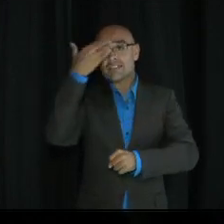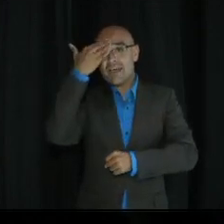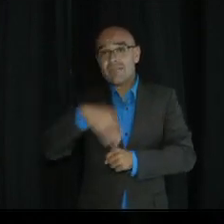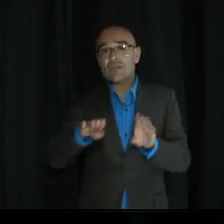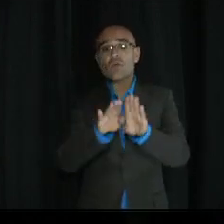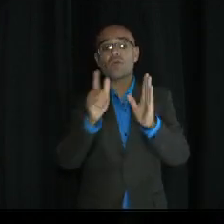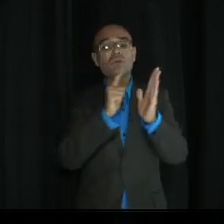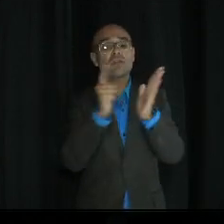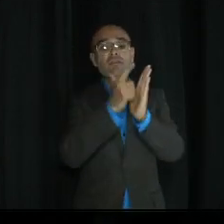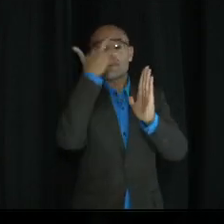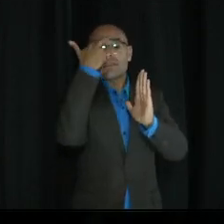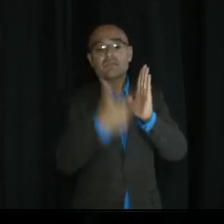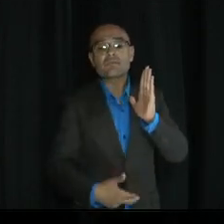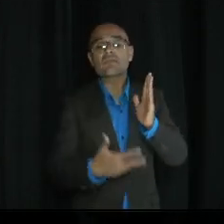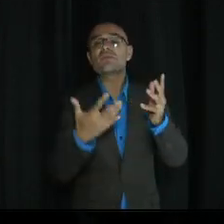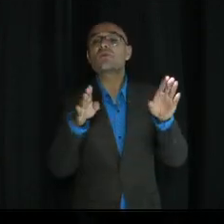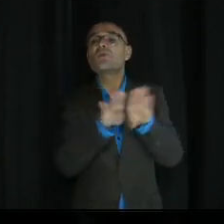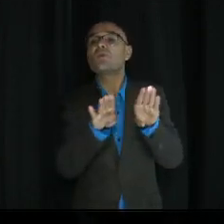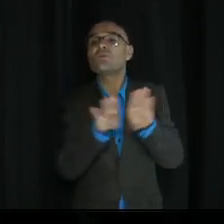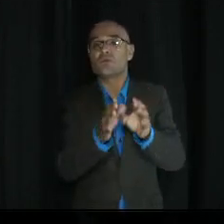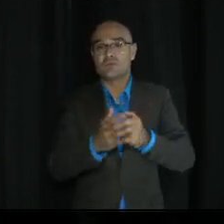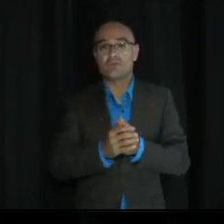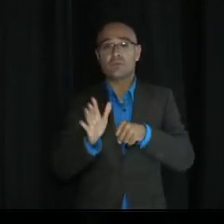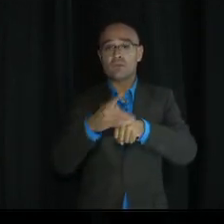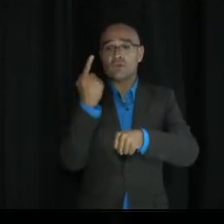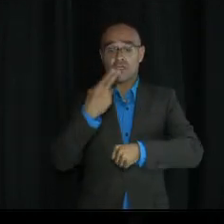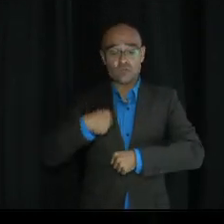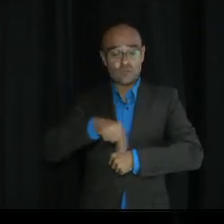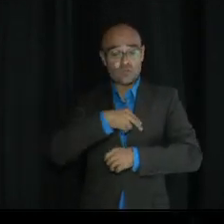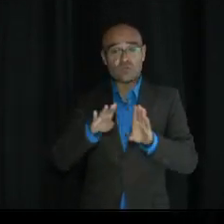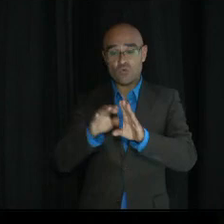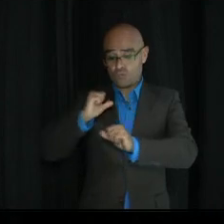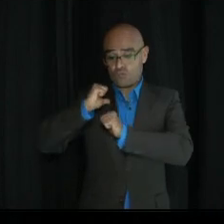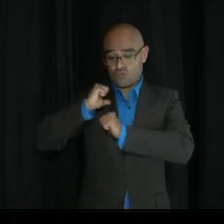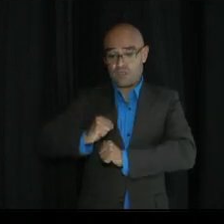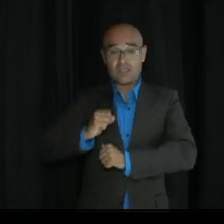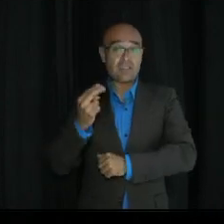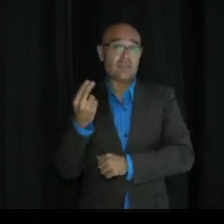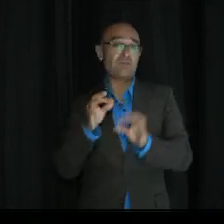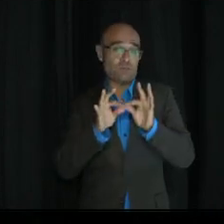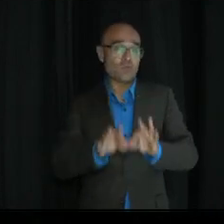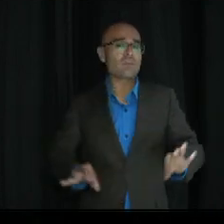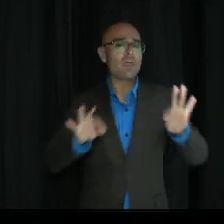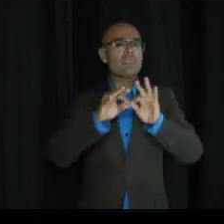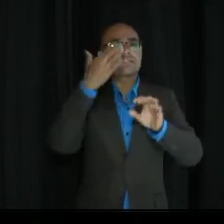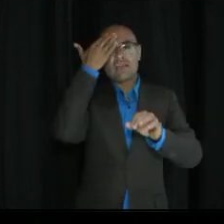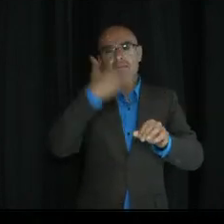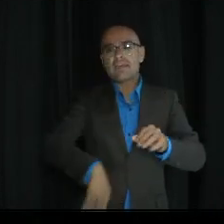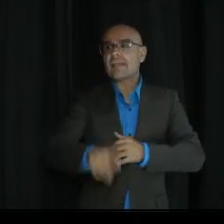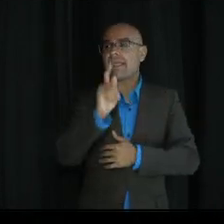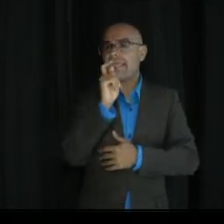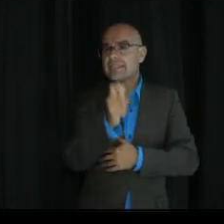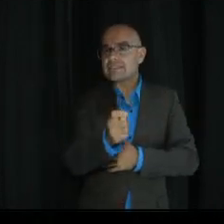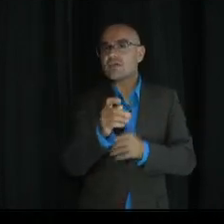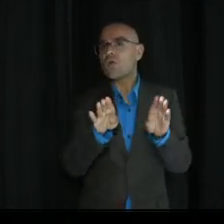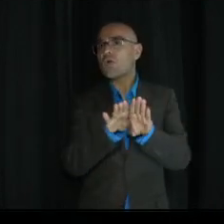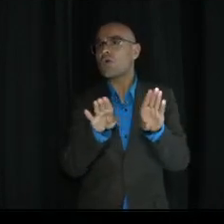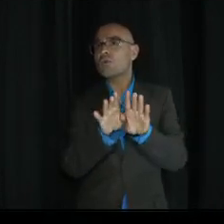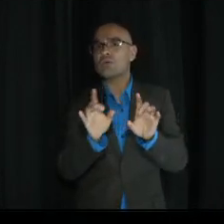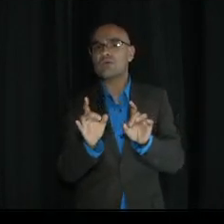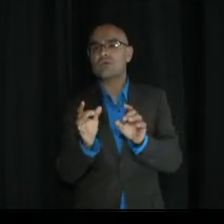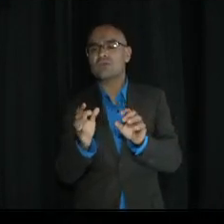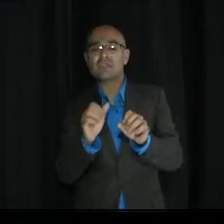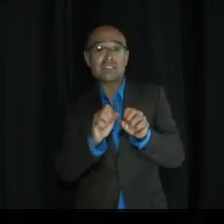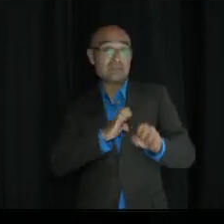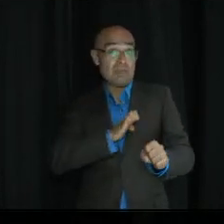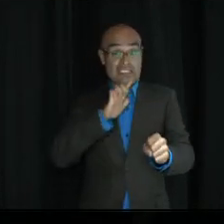cómo es que se cometió. Porque para nosotros como autoridad investigadora es muy importante contar con circunstancias